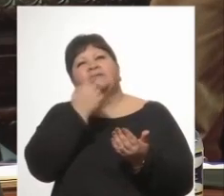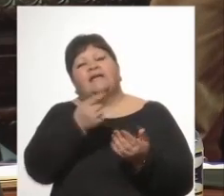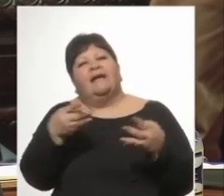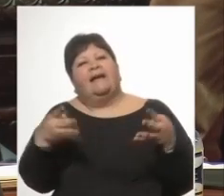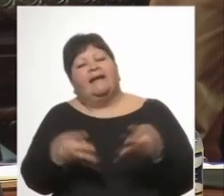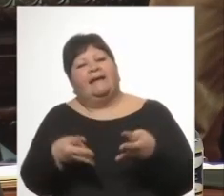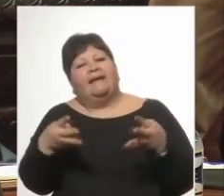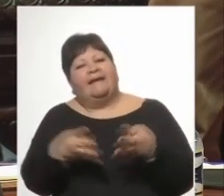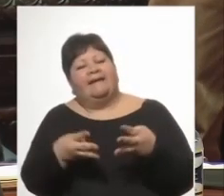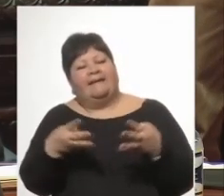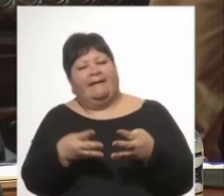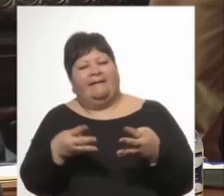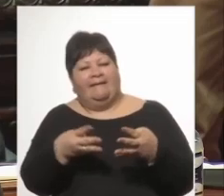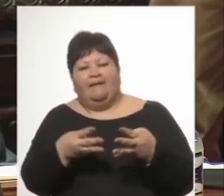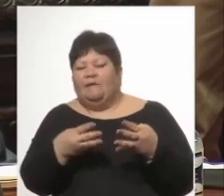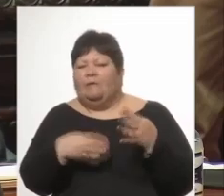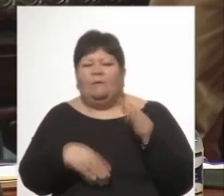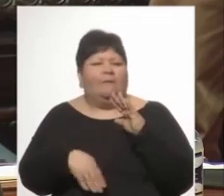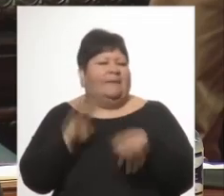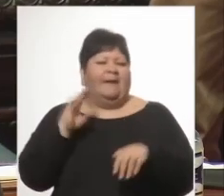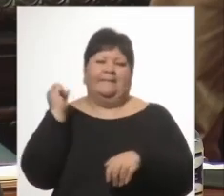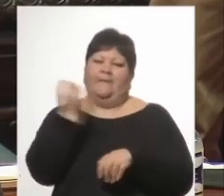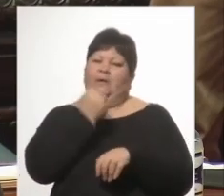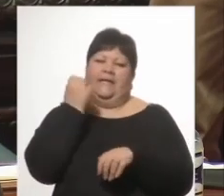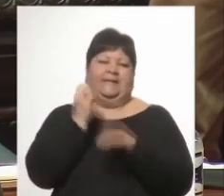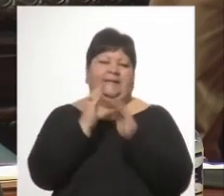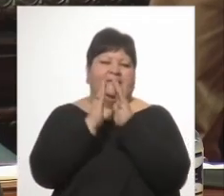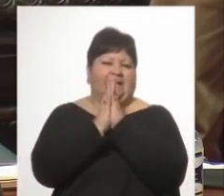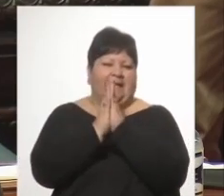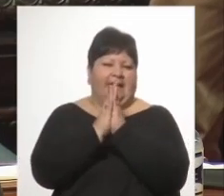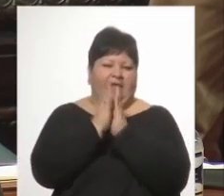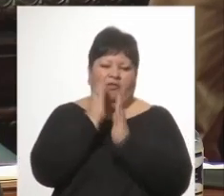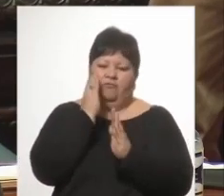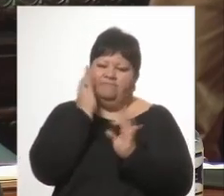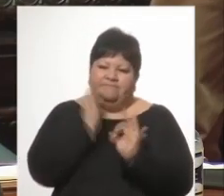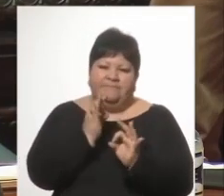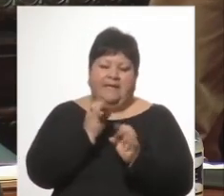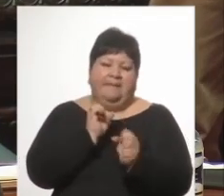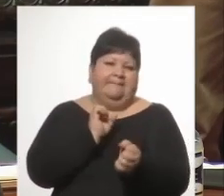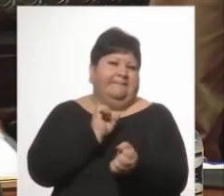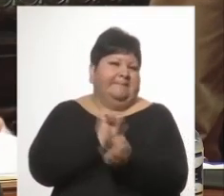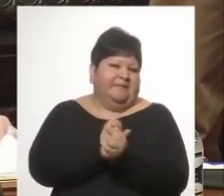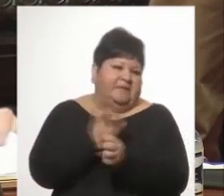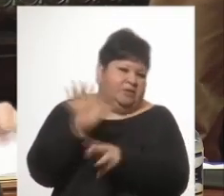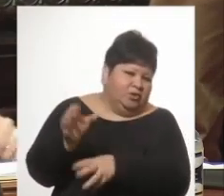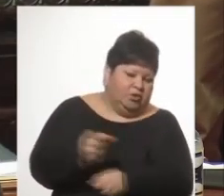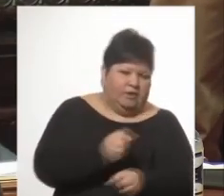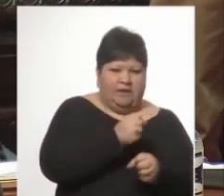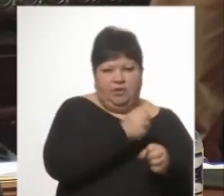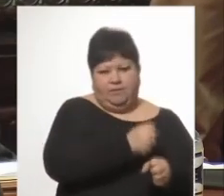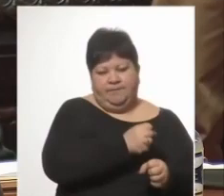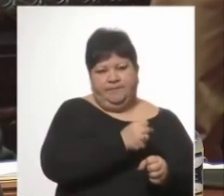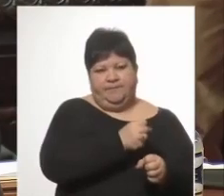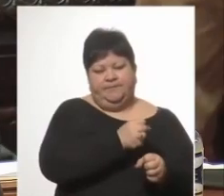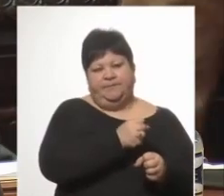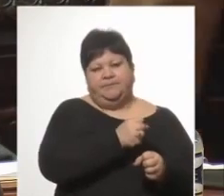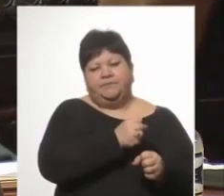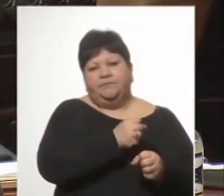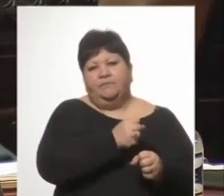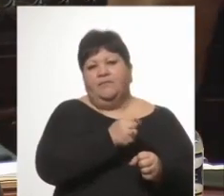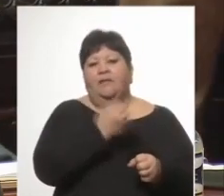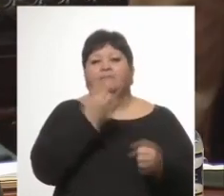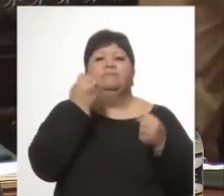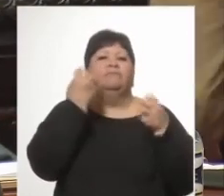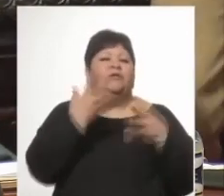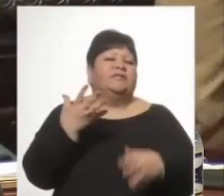lo más sagrado son los prisioneros. Por eso rechazo de plano la campaña de